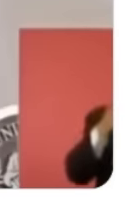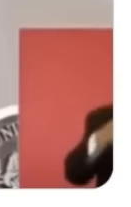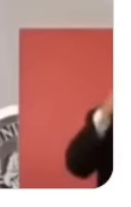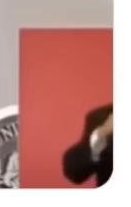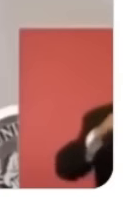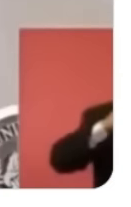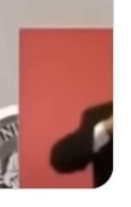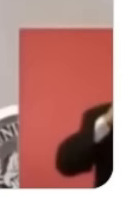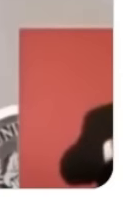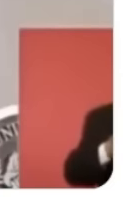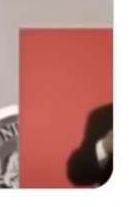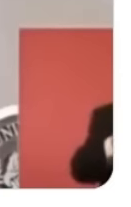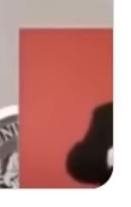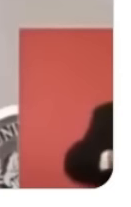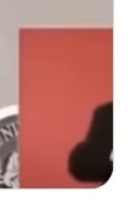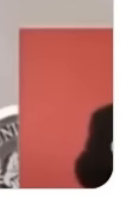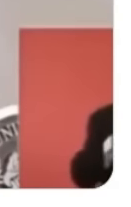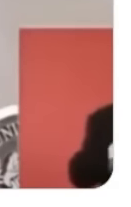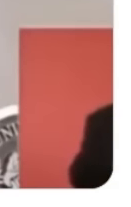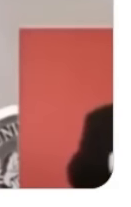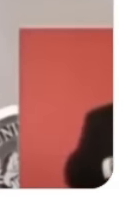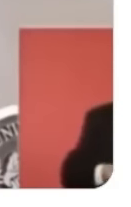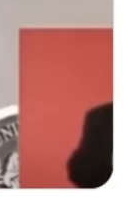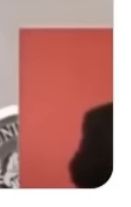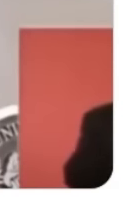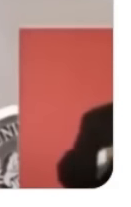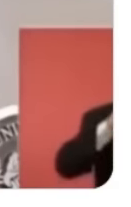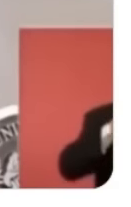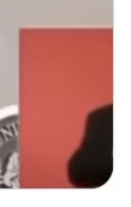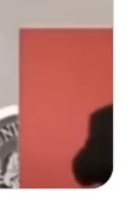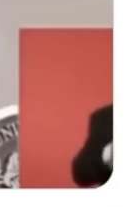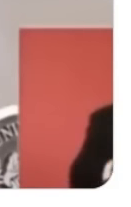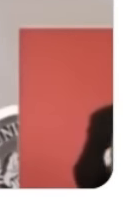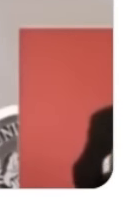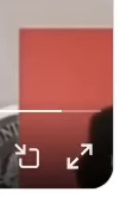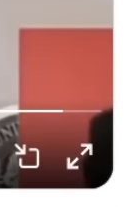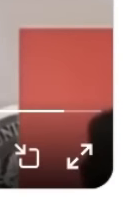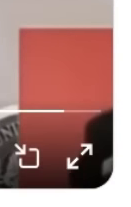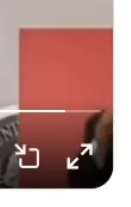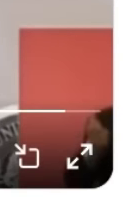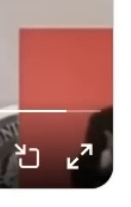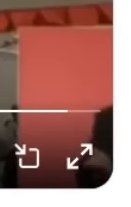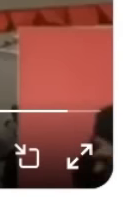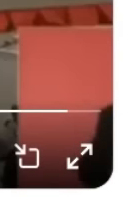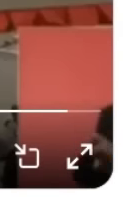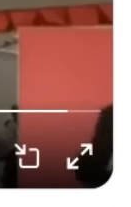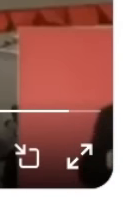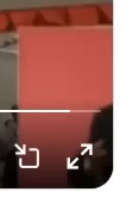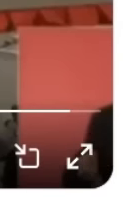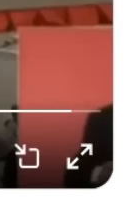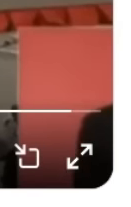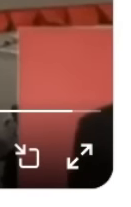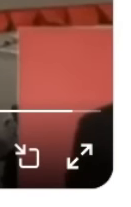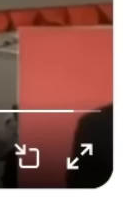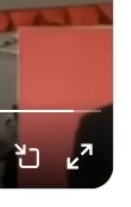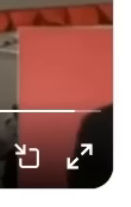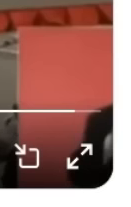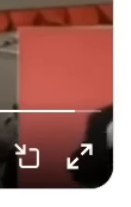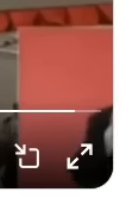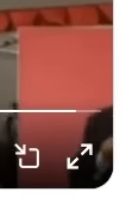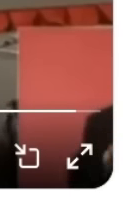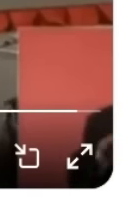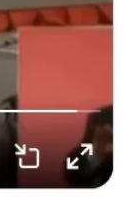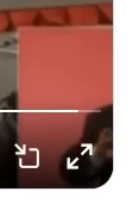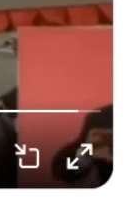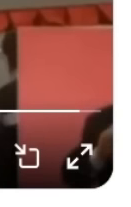sean transferidos con responsabilidad y con transparencia. Se instalará un comité técnico